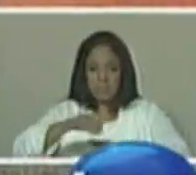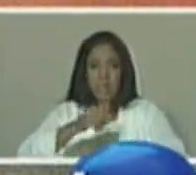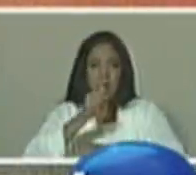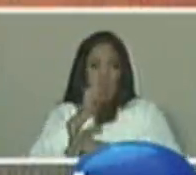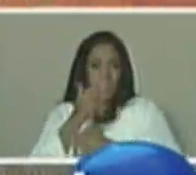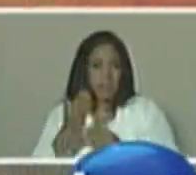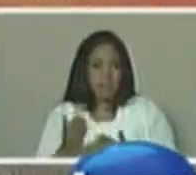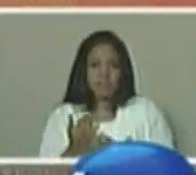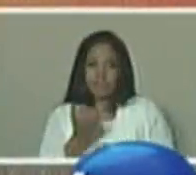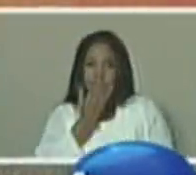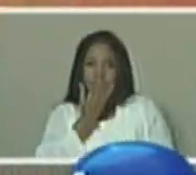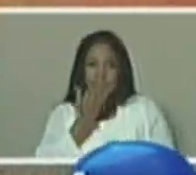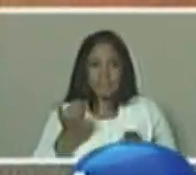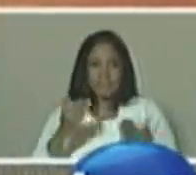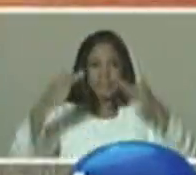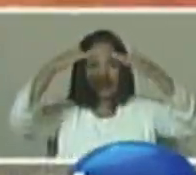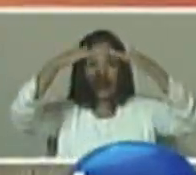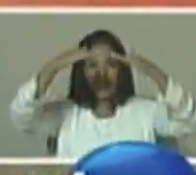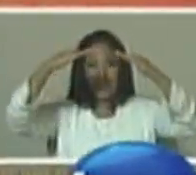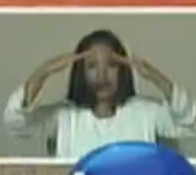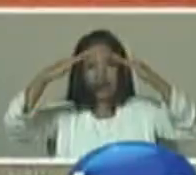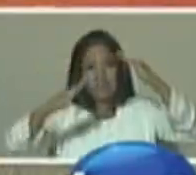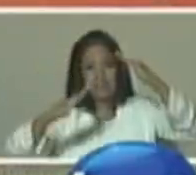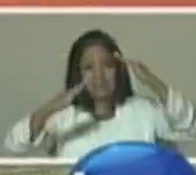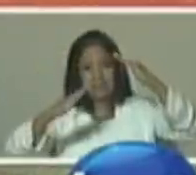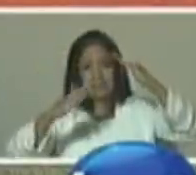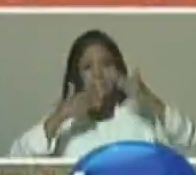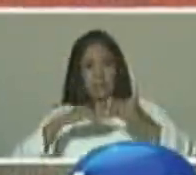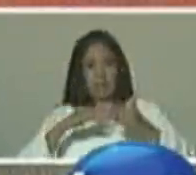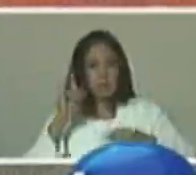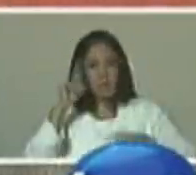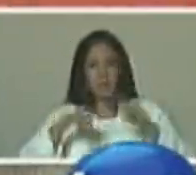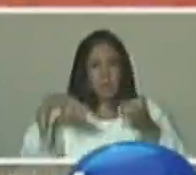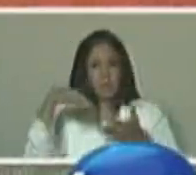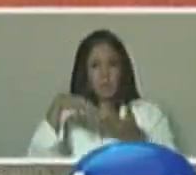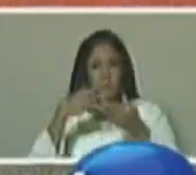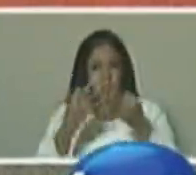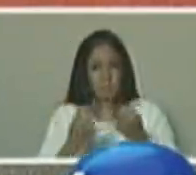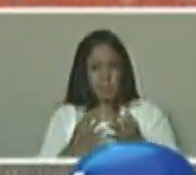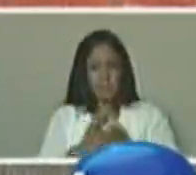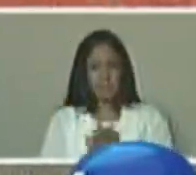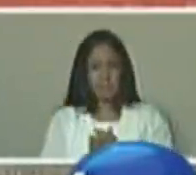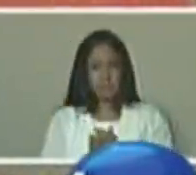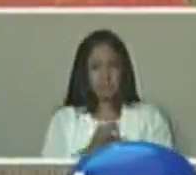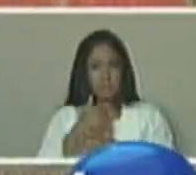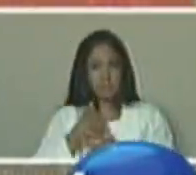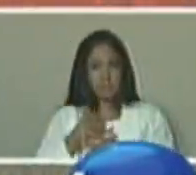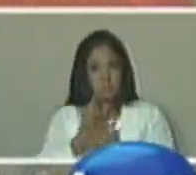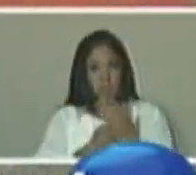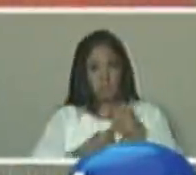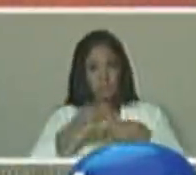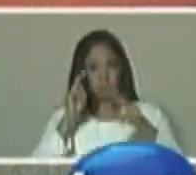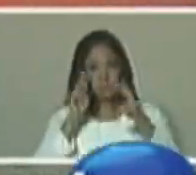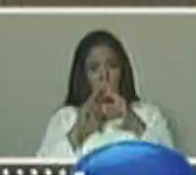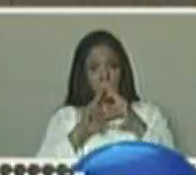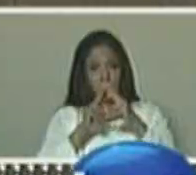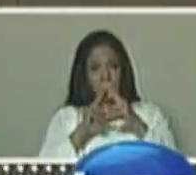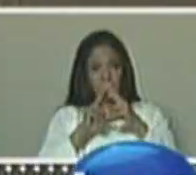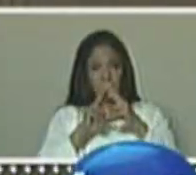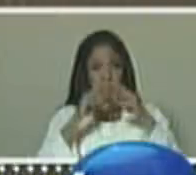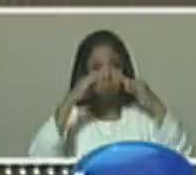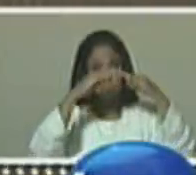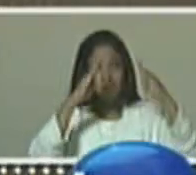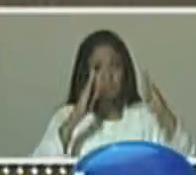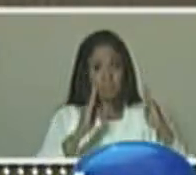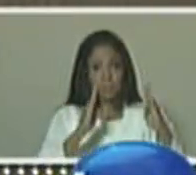Entonces, ¿cómo podemos estudiar con estas condiciones? Yo solamente conozco una clase de viviendas,